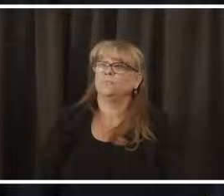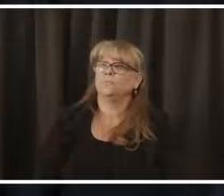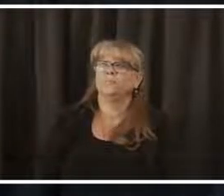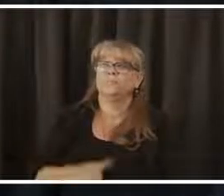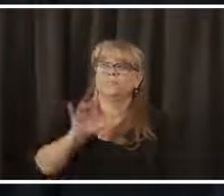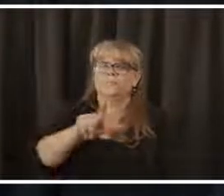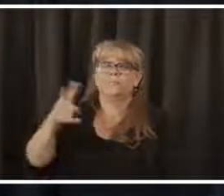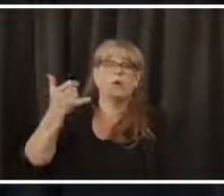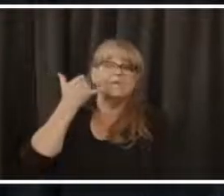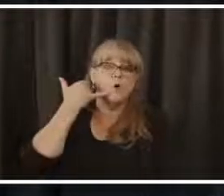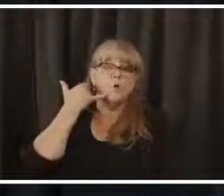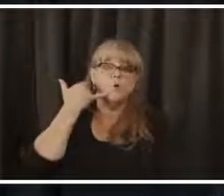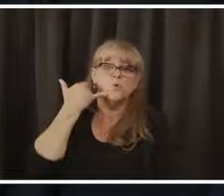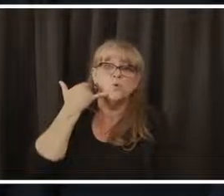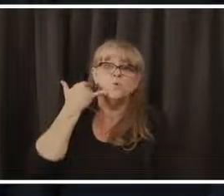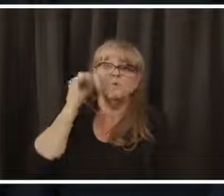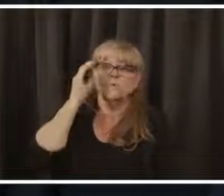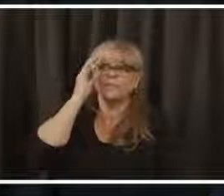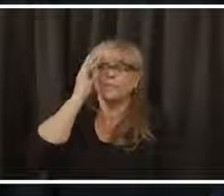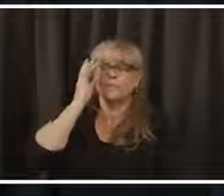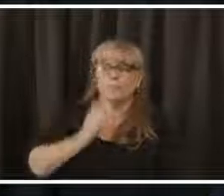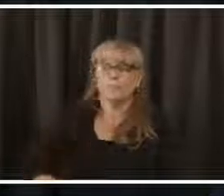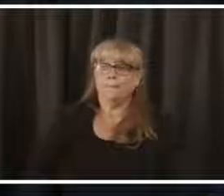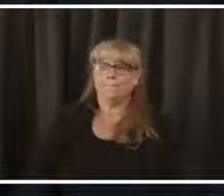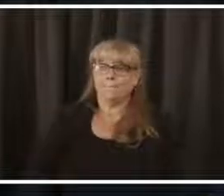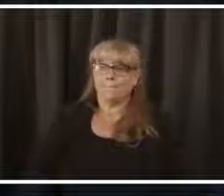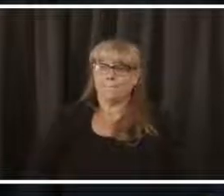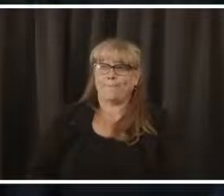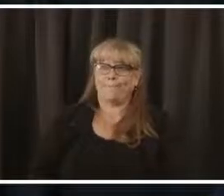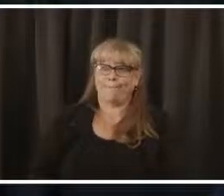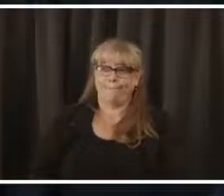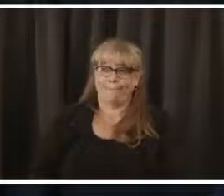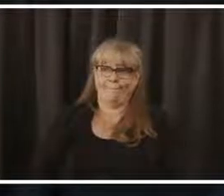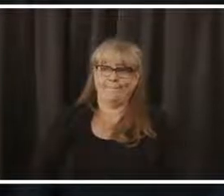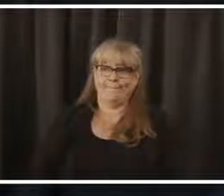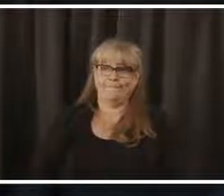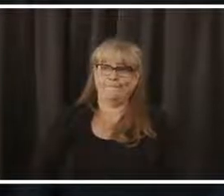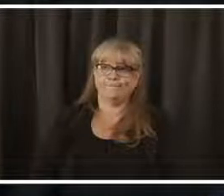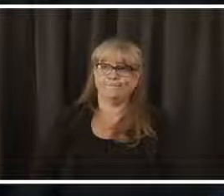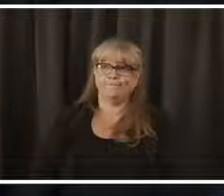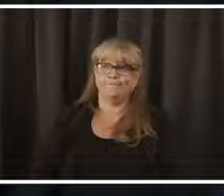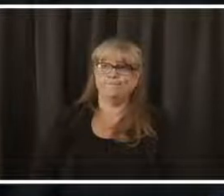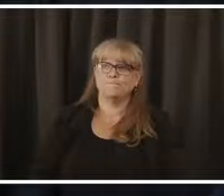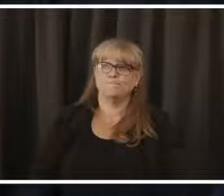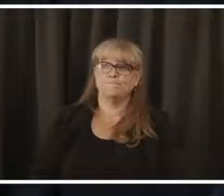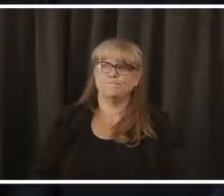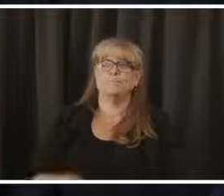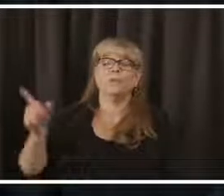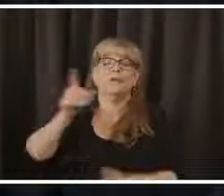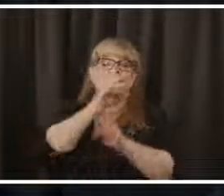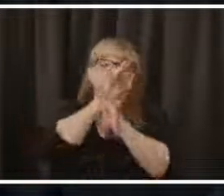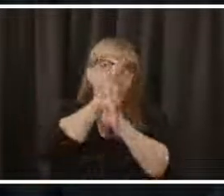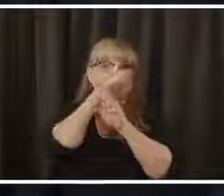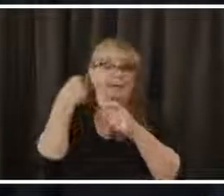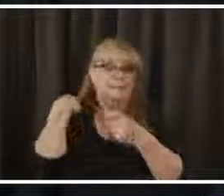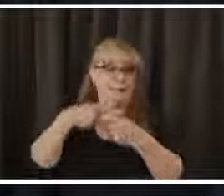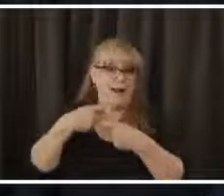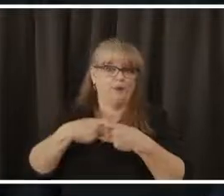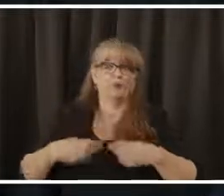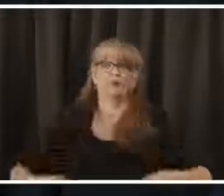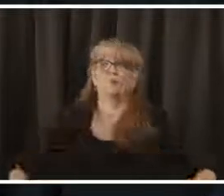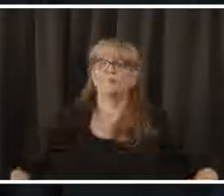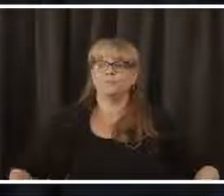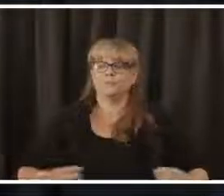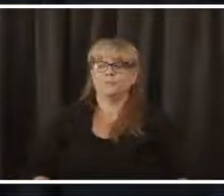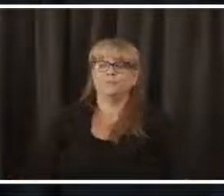Hello, Governor. Jesús Carrasquel from Noticias Univisión Colorado. Gobernador, en base a la reciente información de los CDC y el uso de las